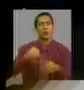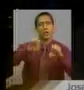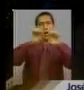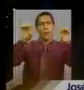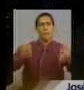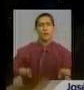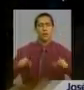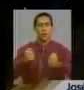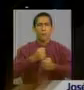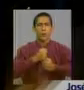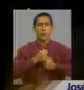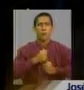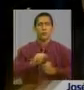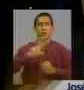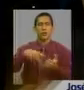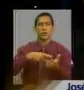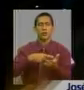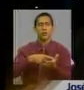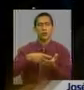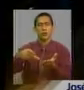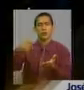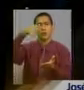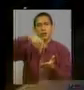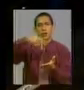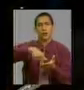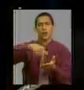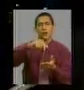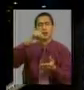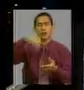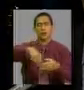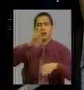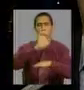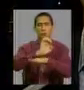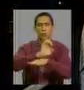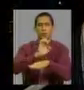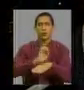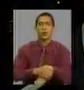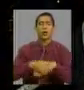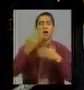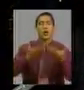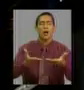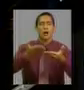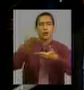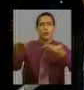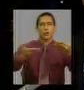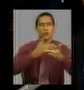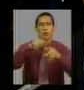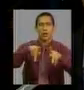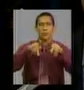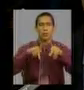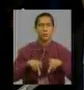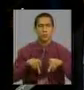empresas de propiedad de Barrow Enterprises en el Ecuador han sido importadas con la